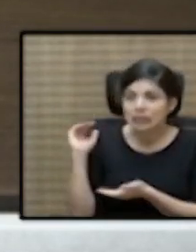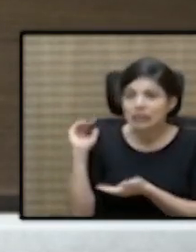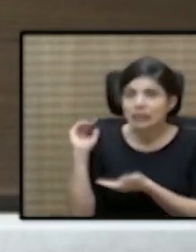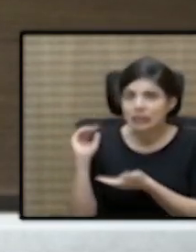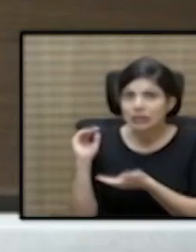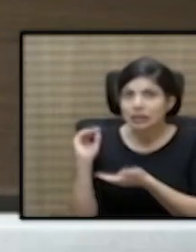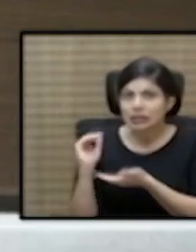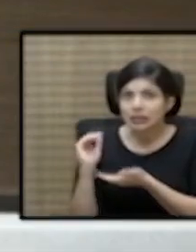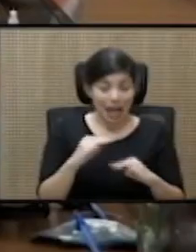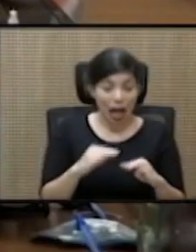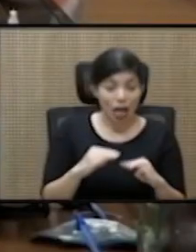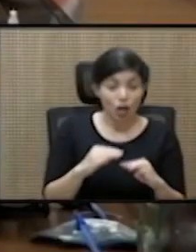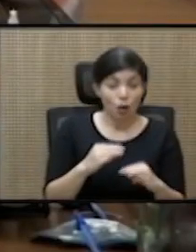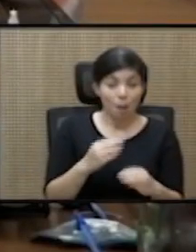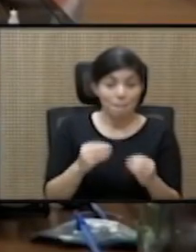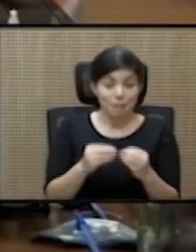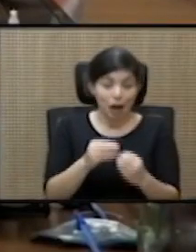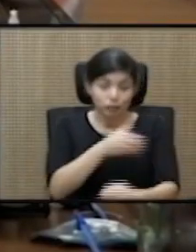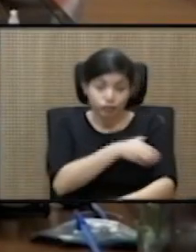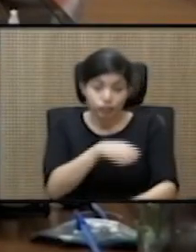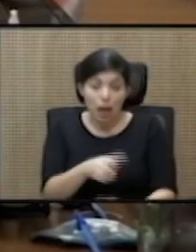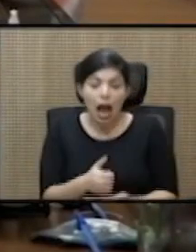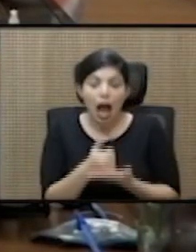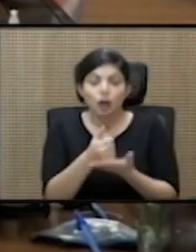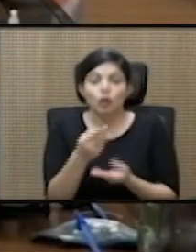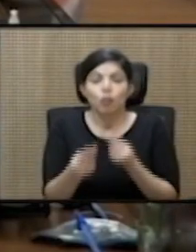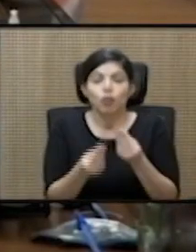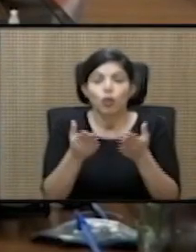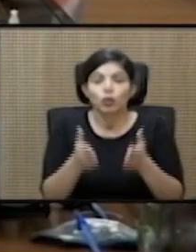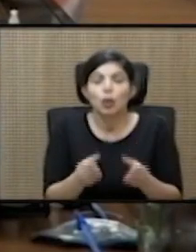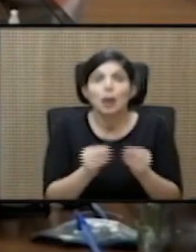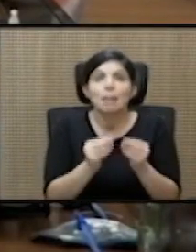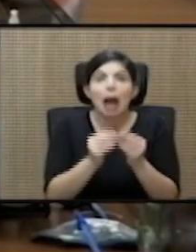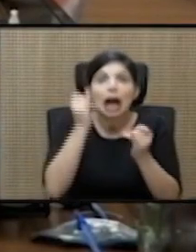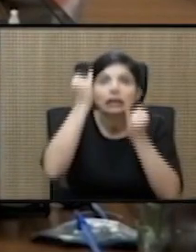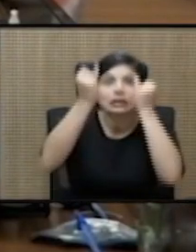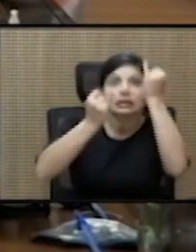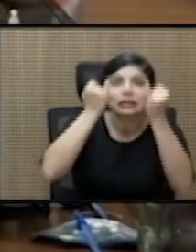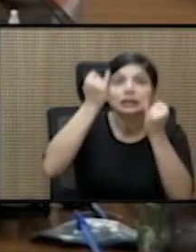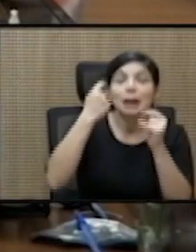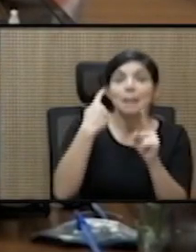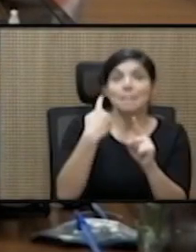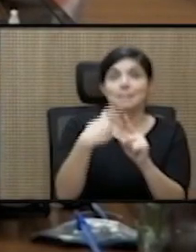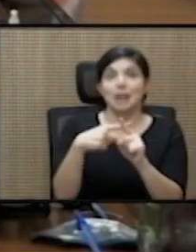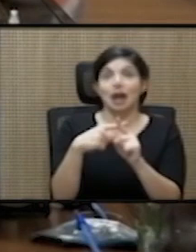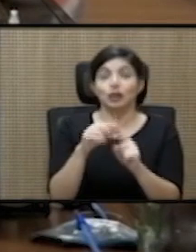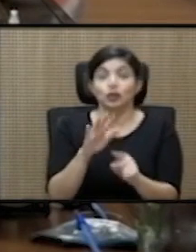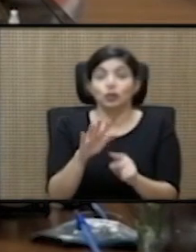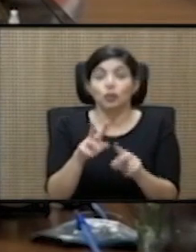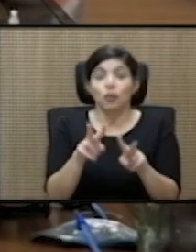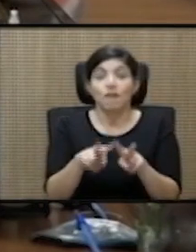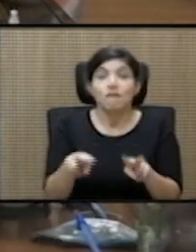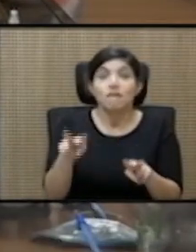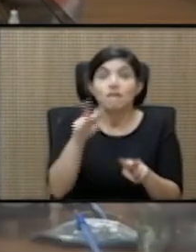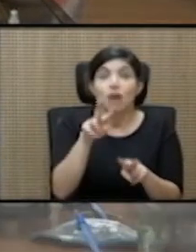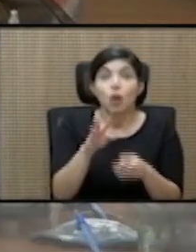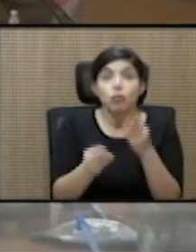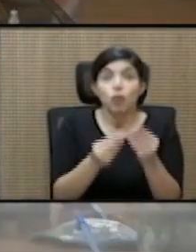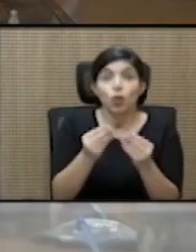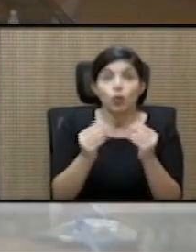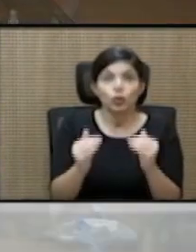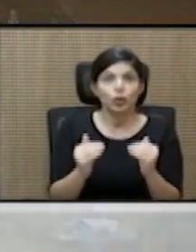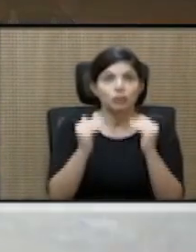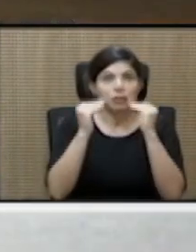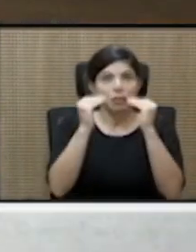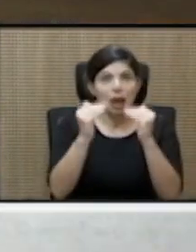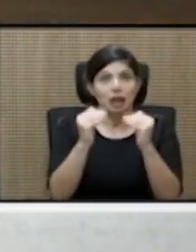tendencia al desempleo. Con relación a la agenda que se ve en el Congreso y los proyectos que tienen que ver con el Fondo Monetario Internacional,